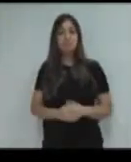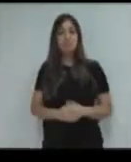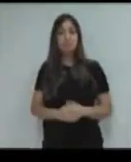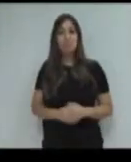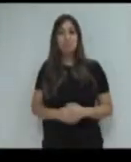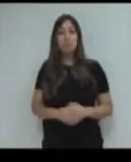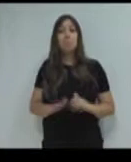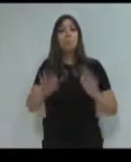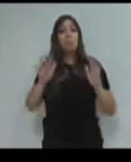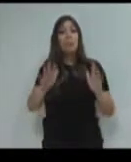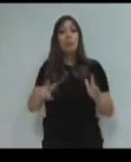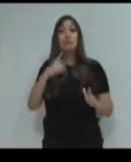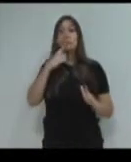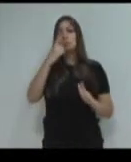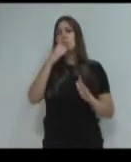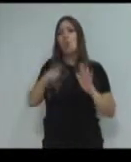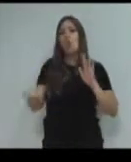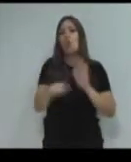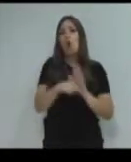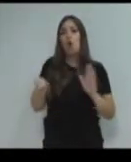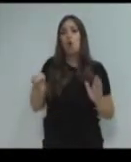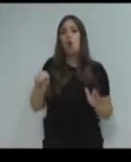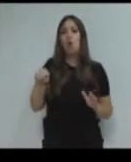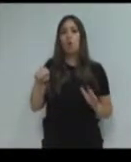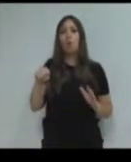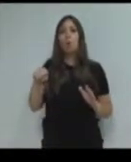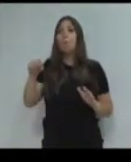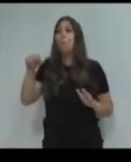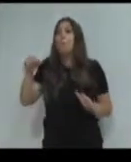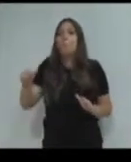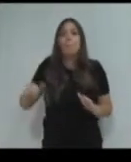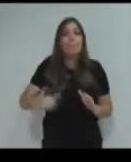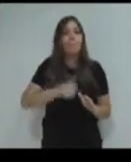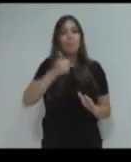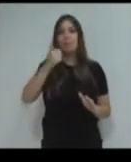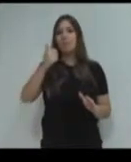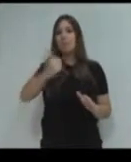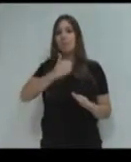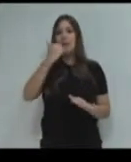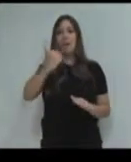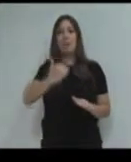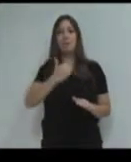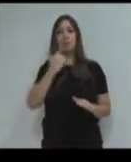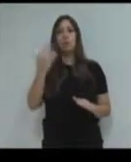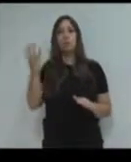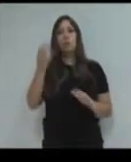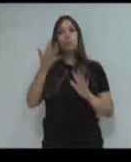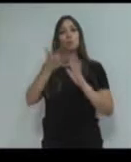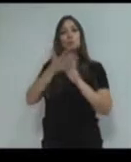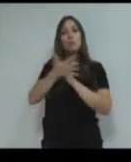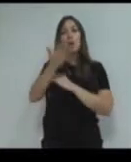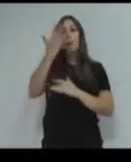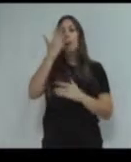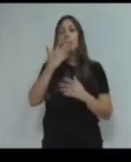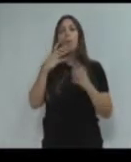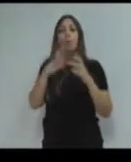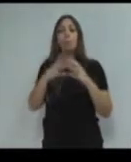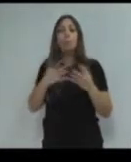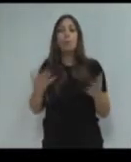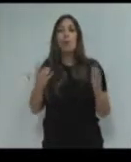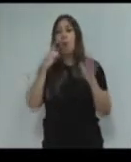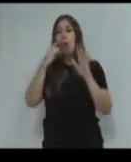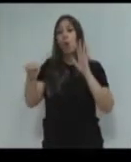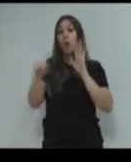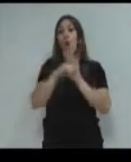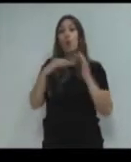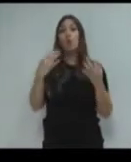si es un logotipo y por alguna circunstancia tienes que describir el color, pero en un logotipo